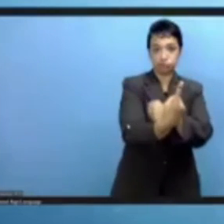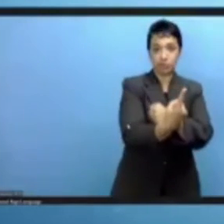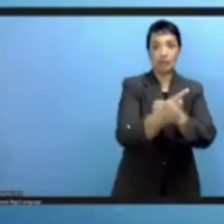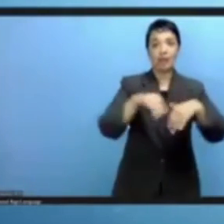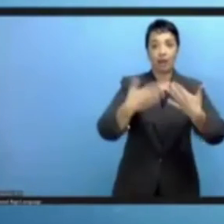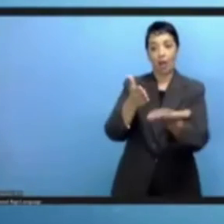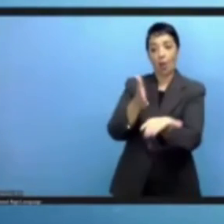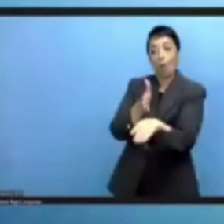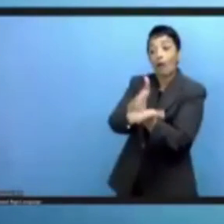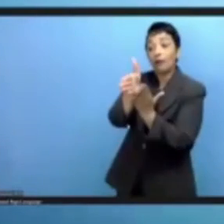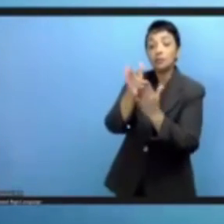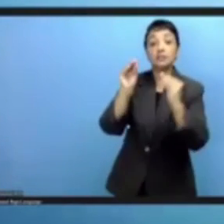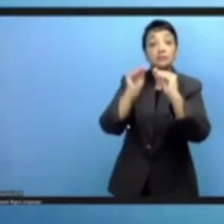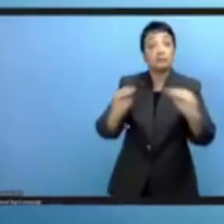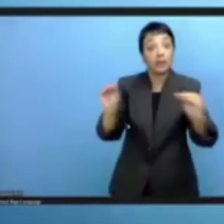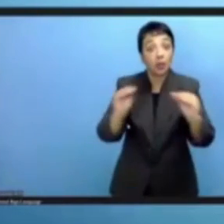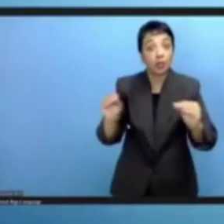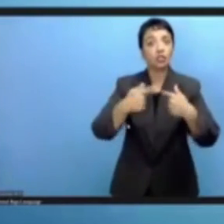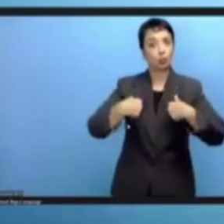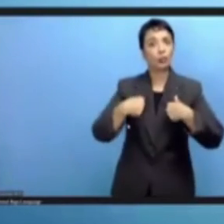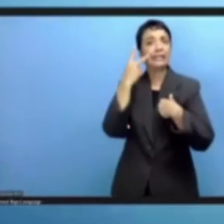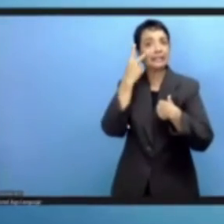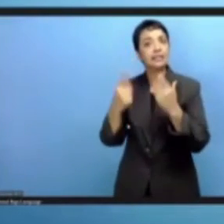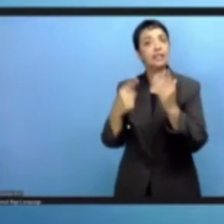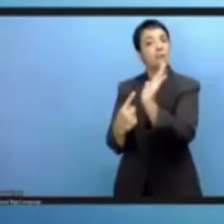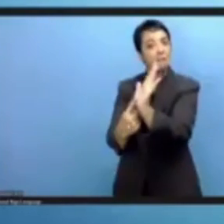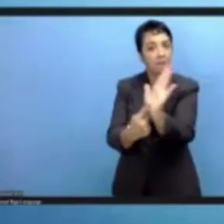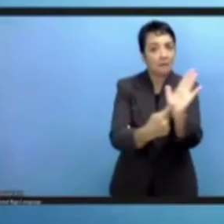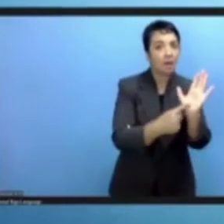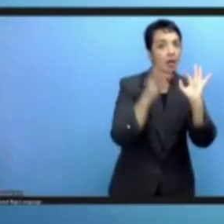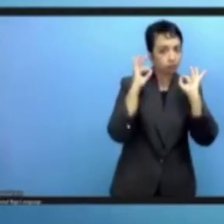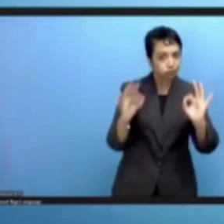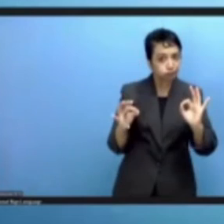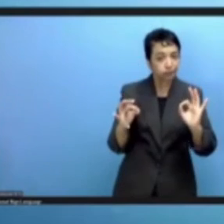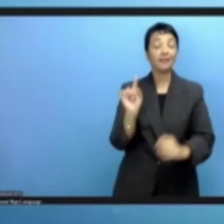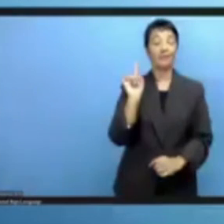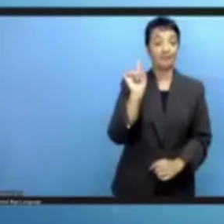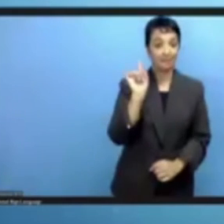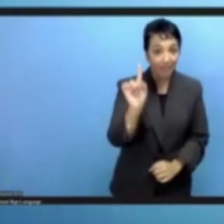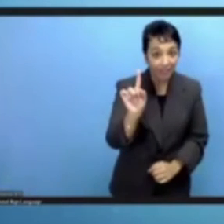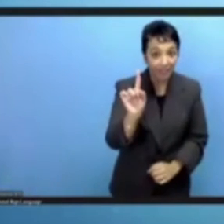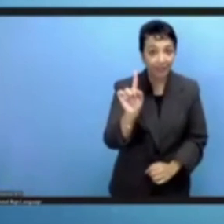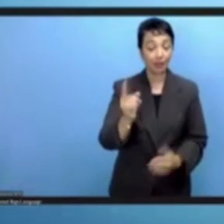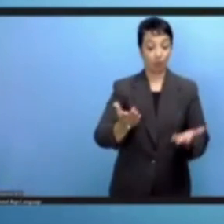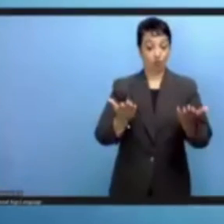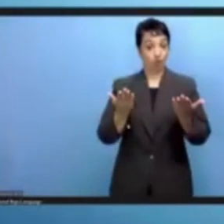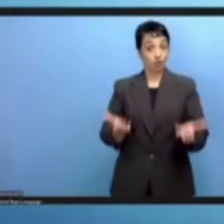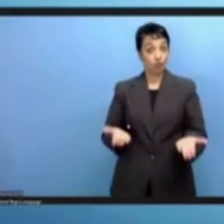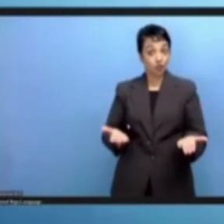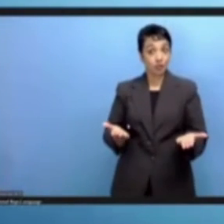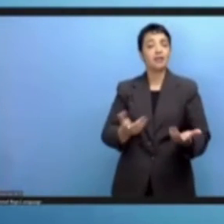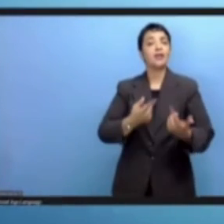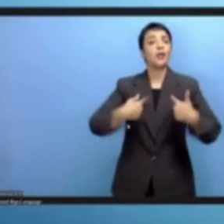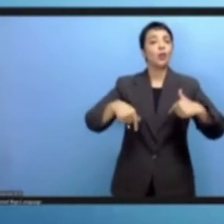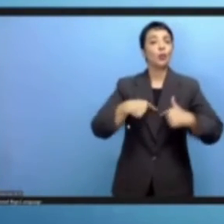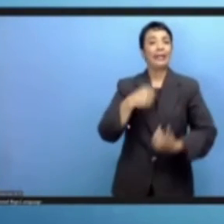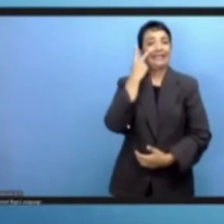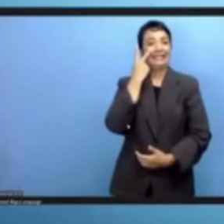salud y educación son solo algunos que vale la pena mencionar sin embargo